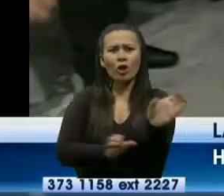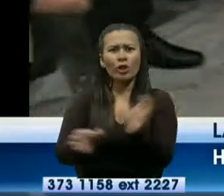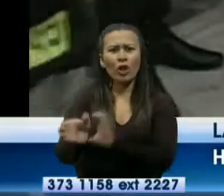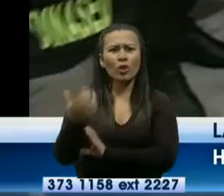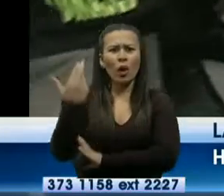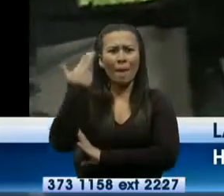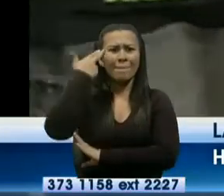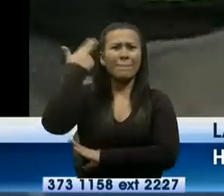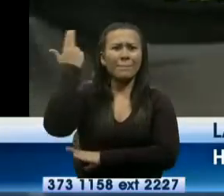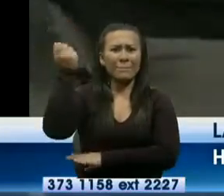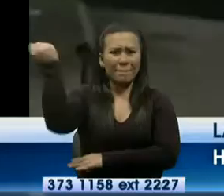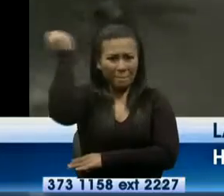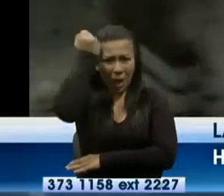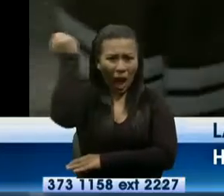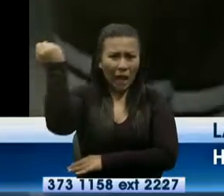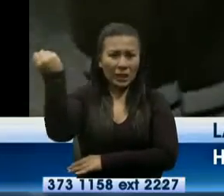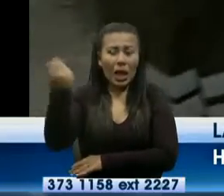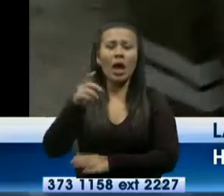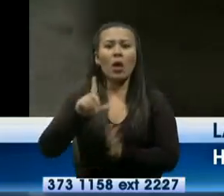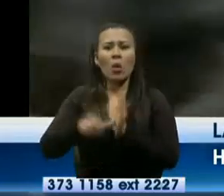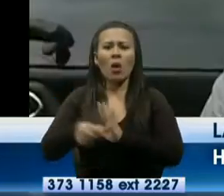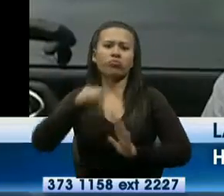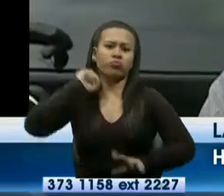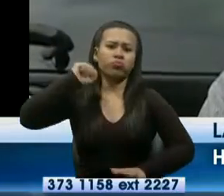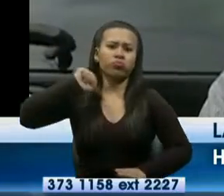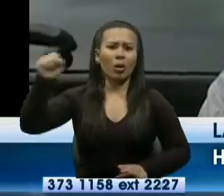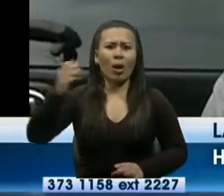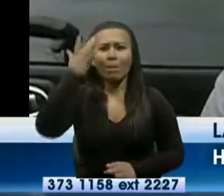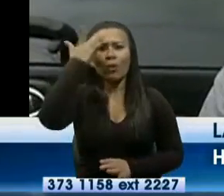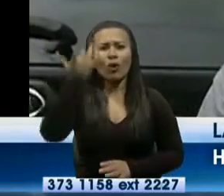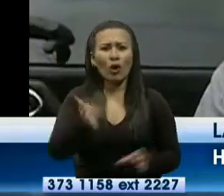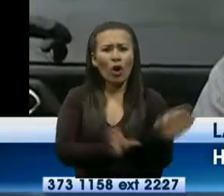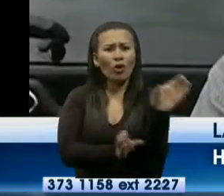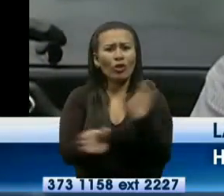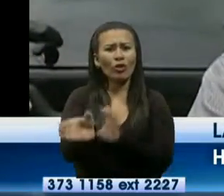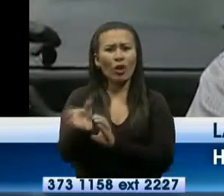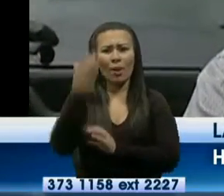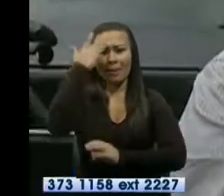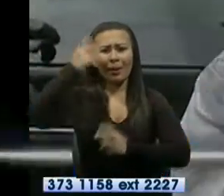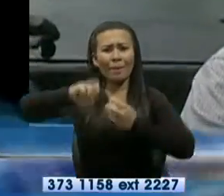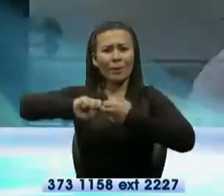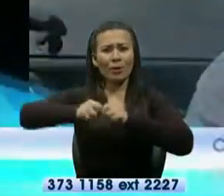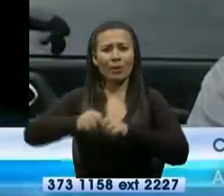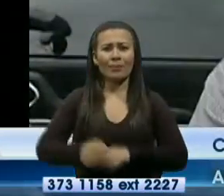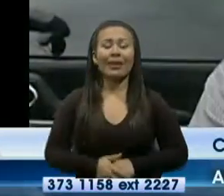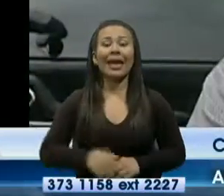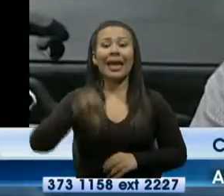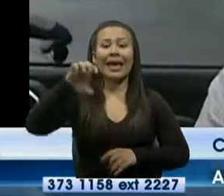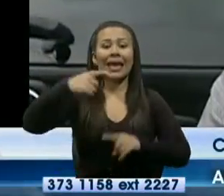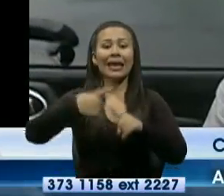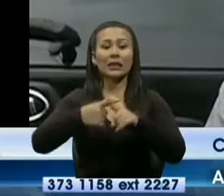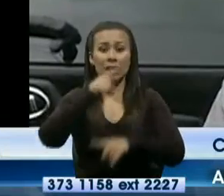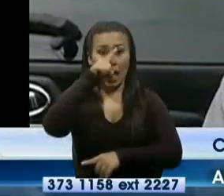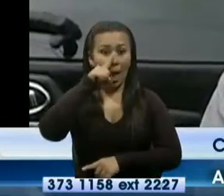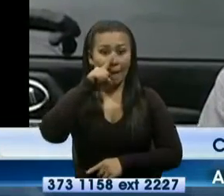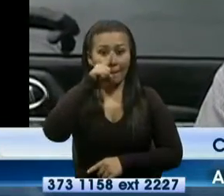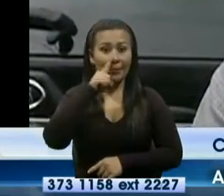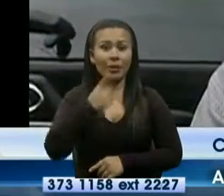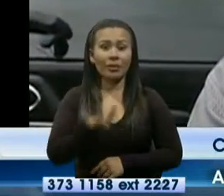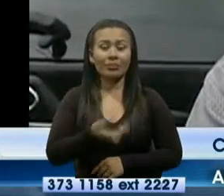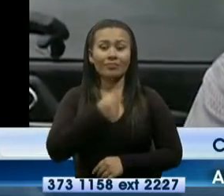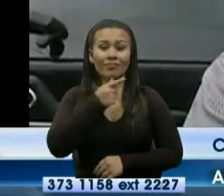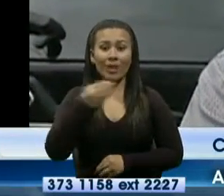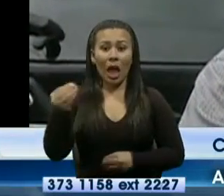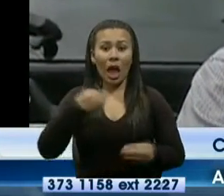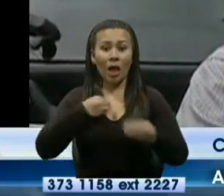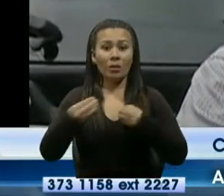presunto homicidio y posterior suicidio. Los problemas habían con ex empleados, quienes plantearon